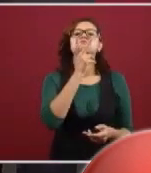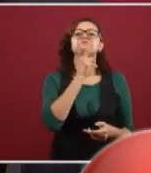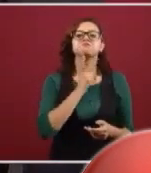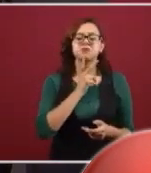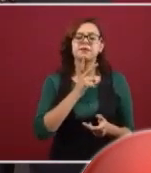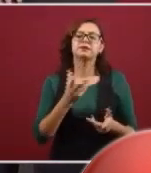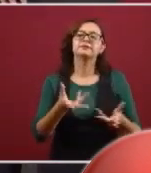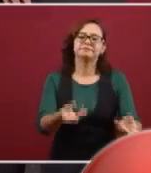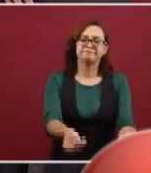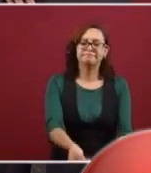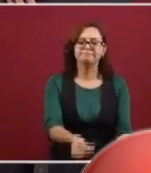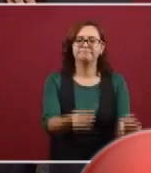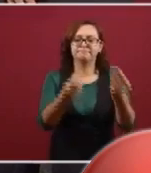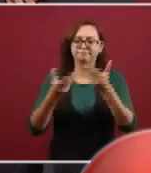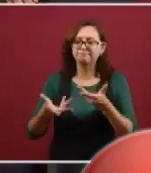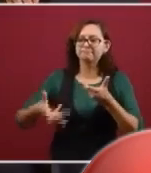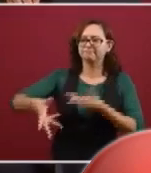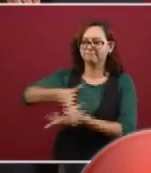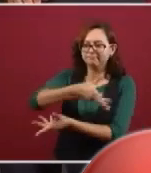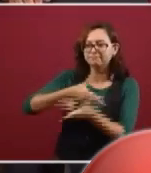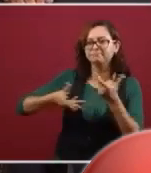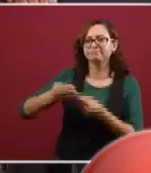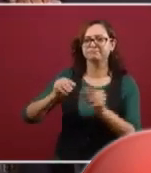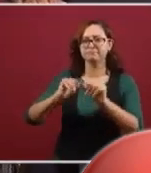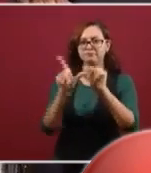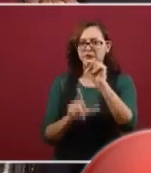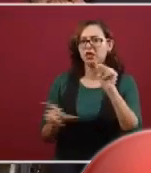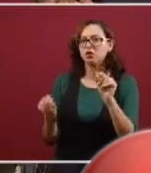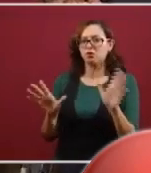contribuir al desarrollo de México.